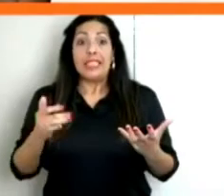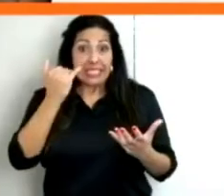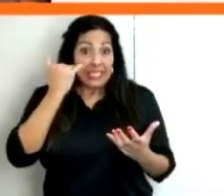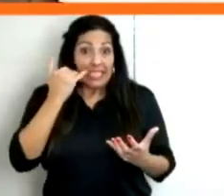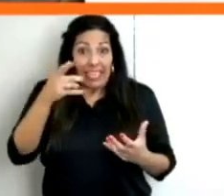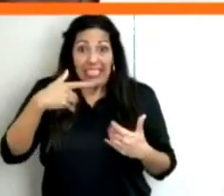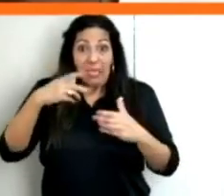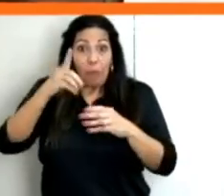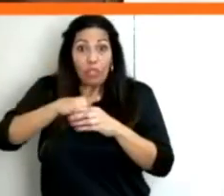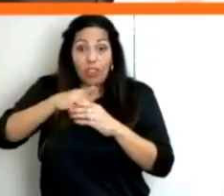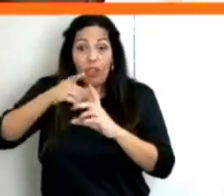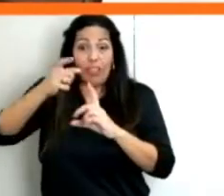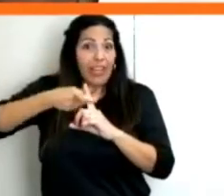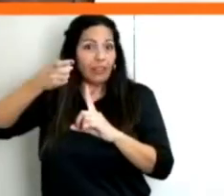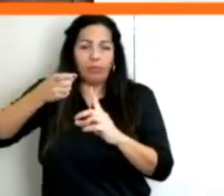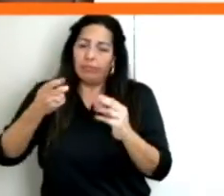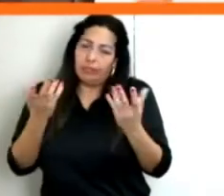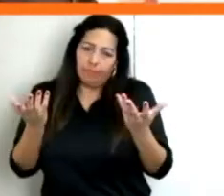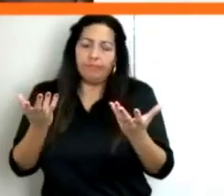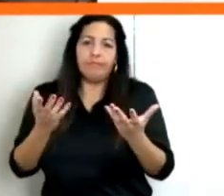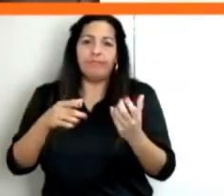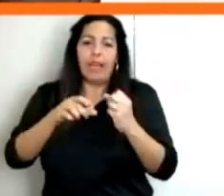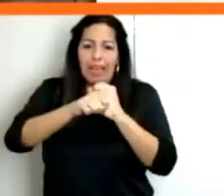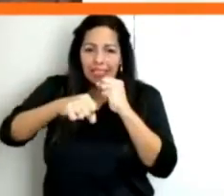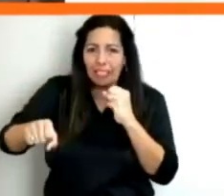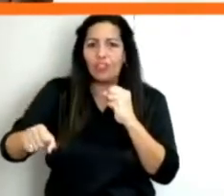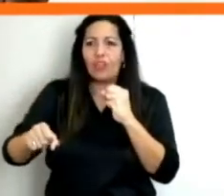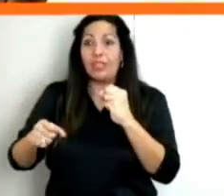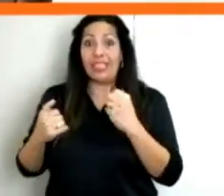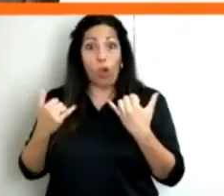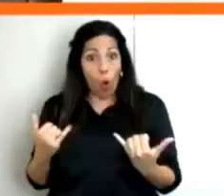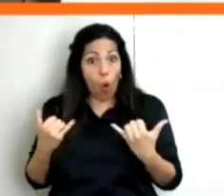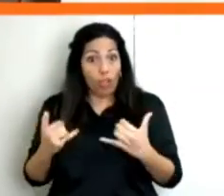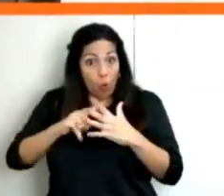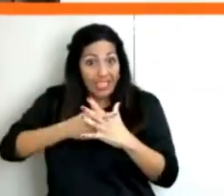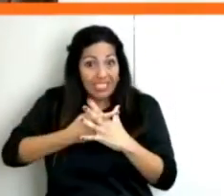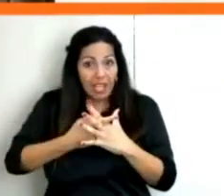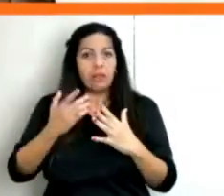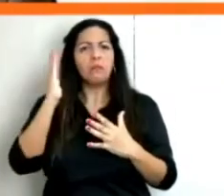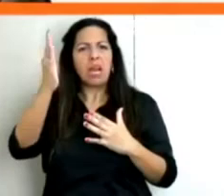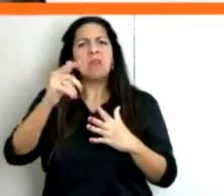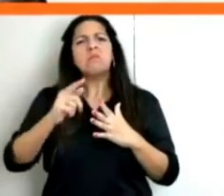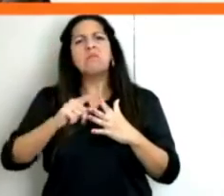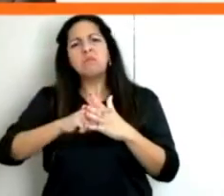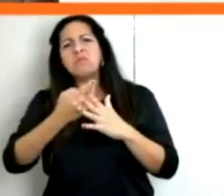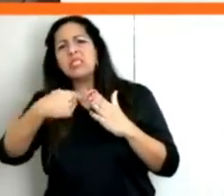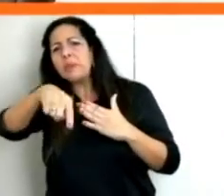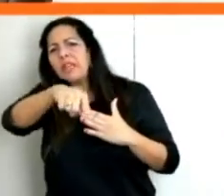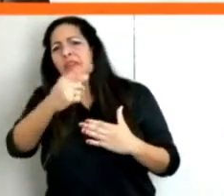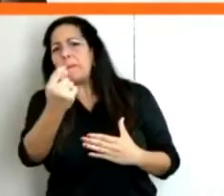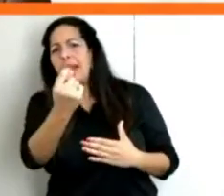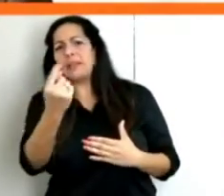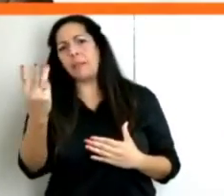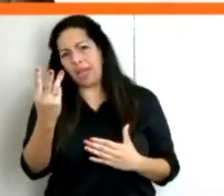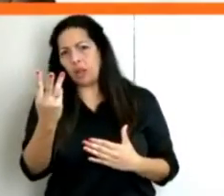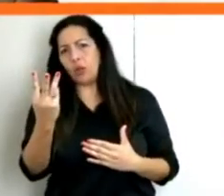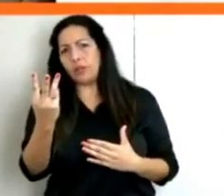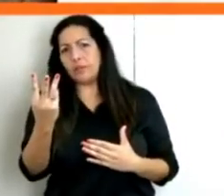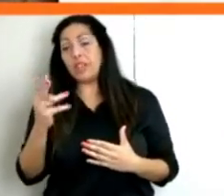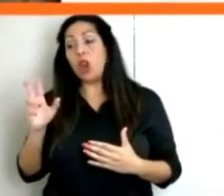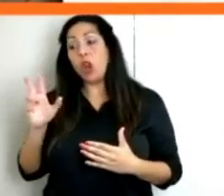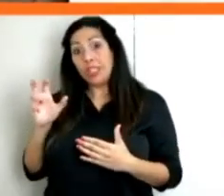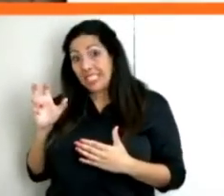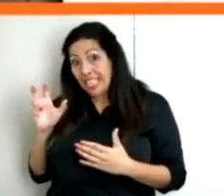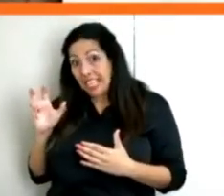depósito directo, tanto para las extensiones, y lo hagan hoy, reciben ese pago entre martes y miércoles. En el caso de los 300,